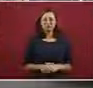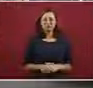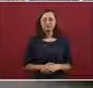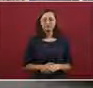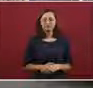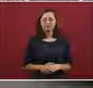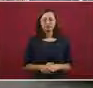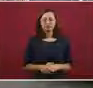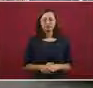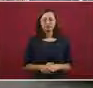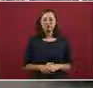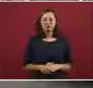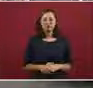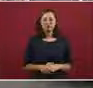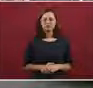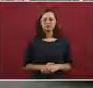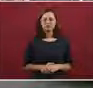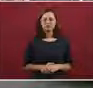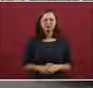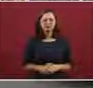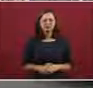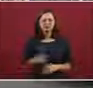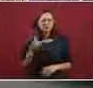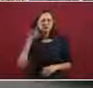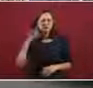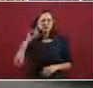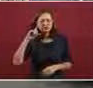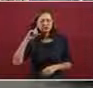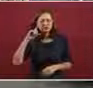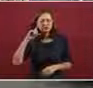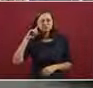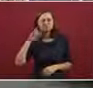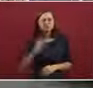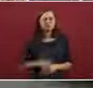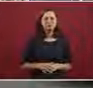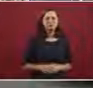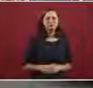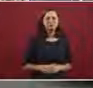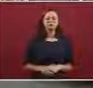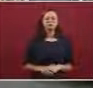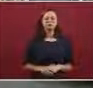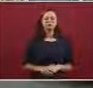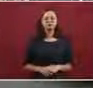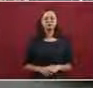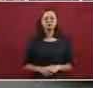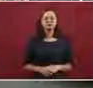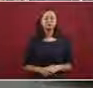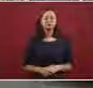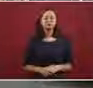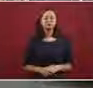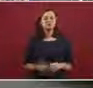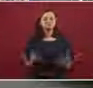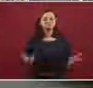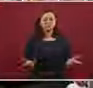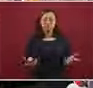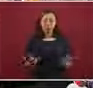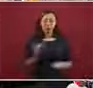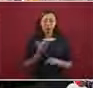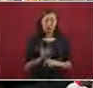vender a las Fuerzas Armadas, a policías y a militares? Es que se está